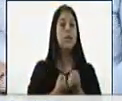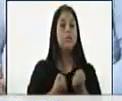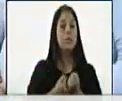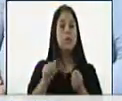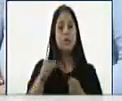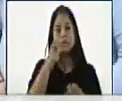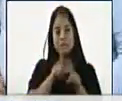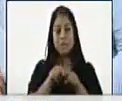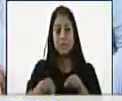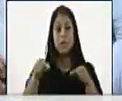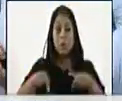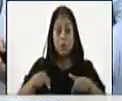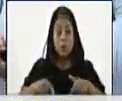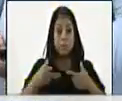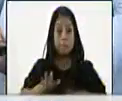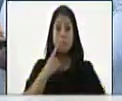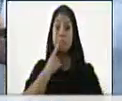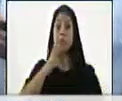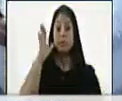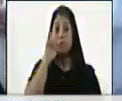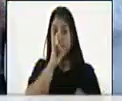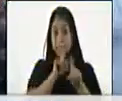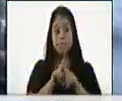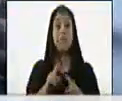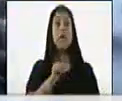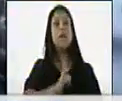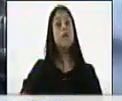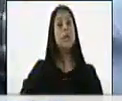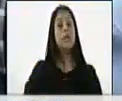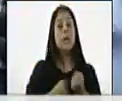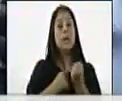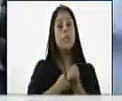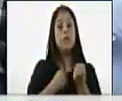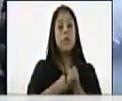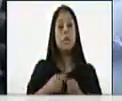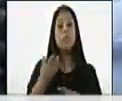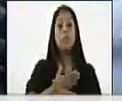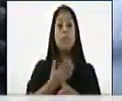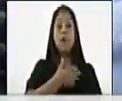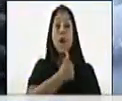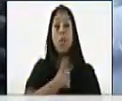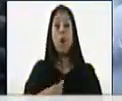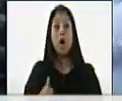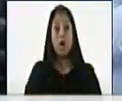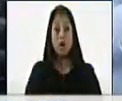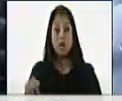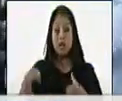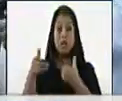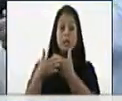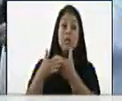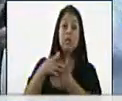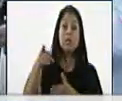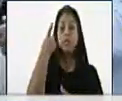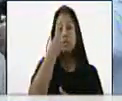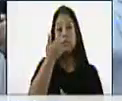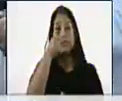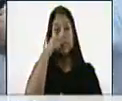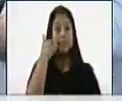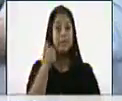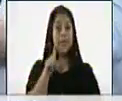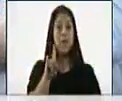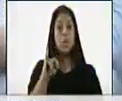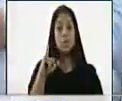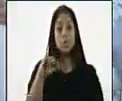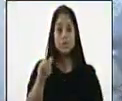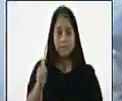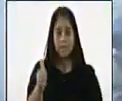le hemos prometido al alcalde también ayudarlo con el problema del agua en Santa Lucía. próximamente inauguraremos los trabajos gracias